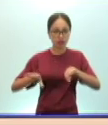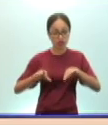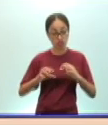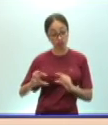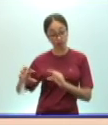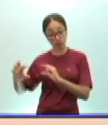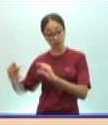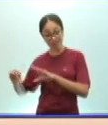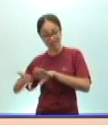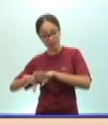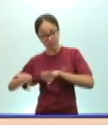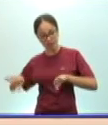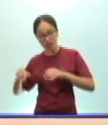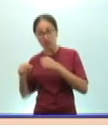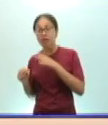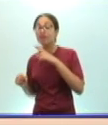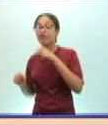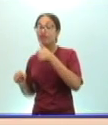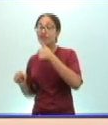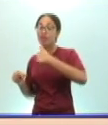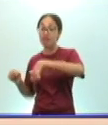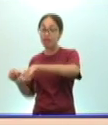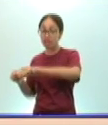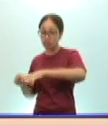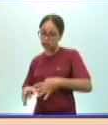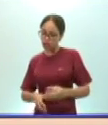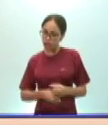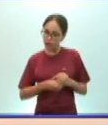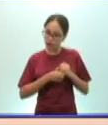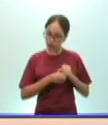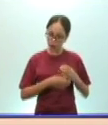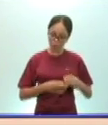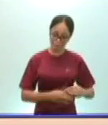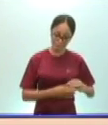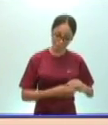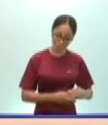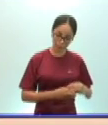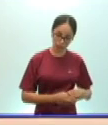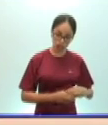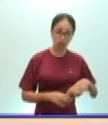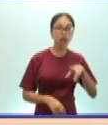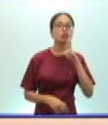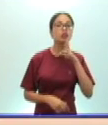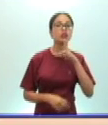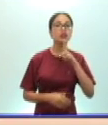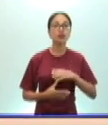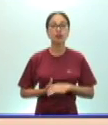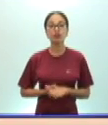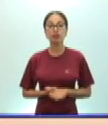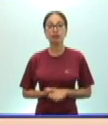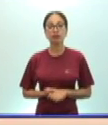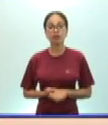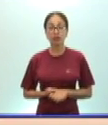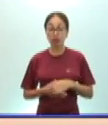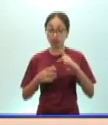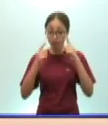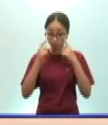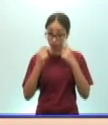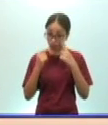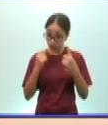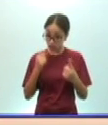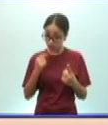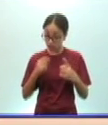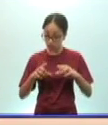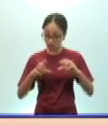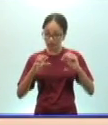y recogimos en el vaso de precipitado que estaba debajo al agua. Fíjense que en este diagrama siempre tenemos que